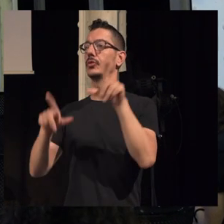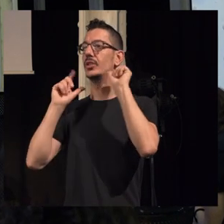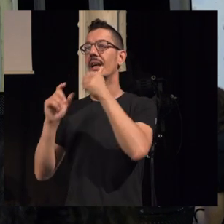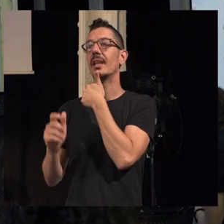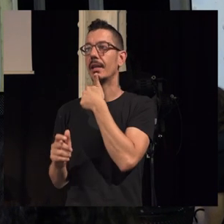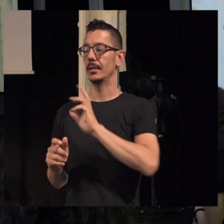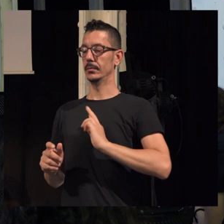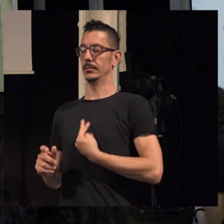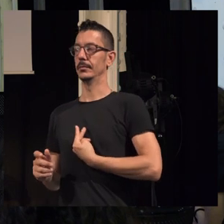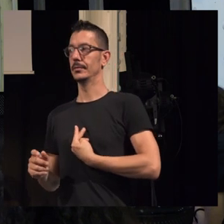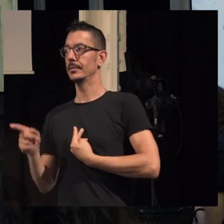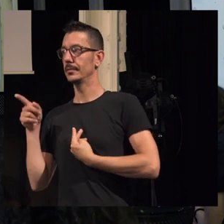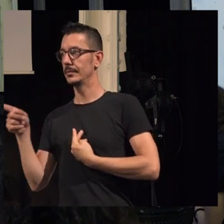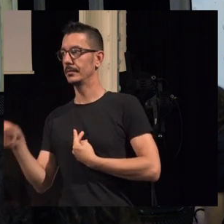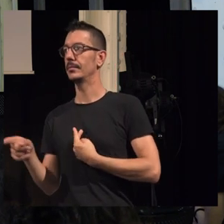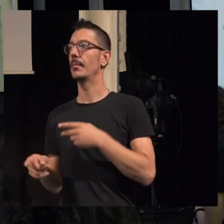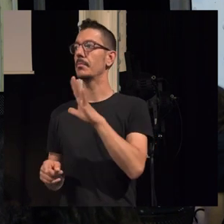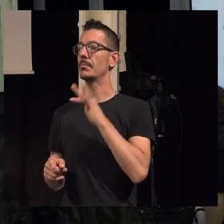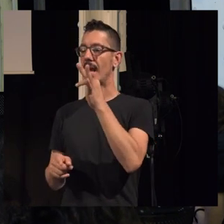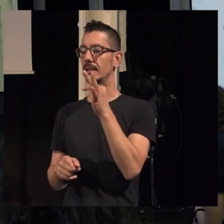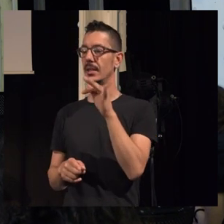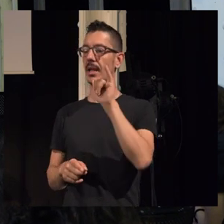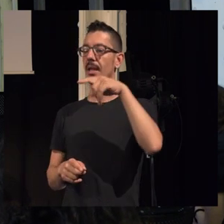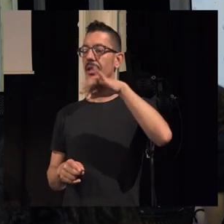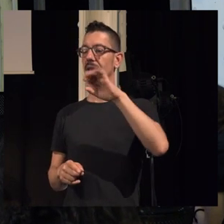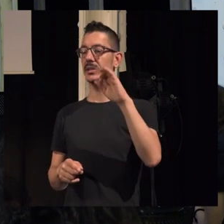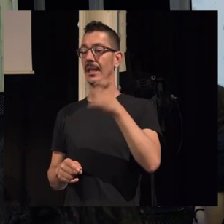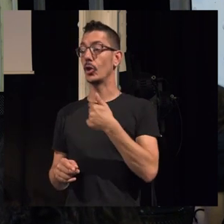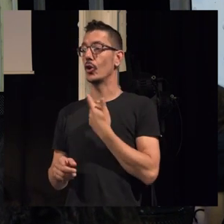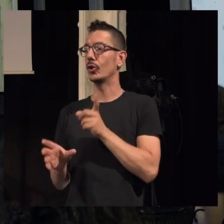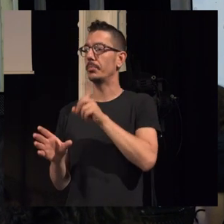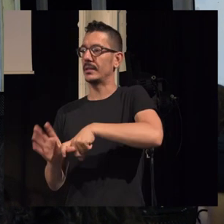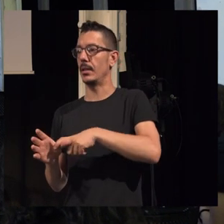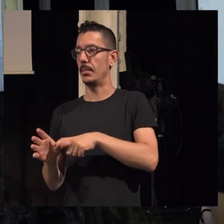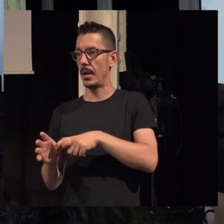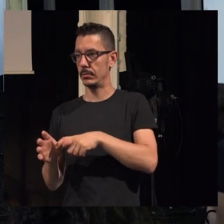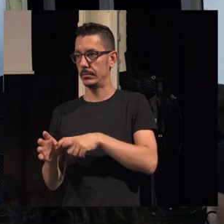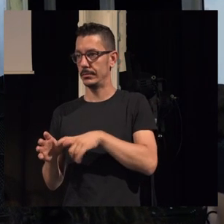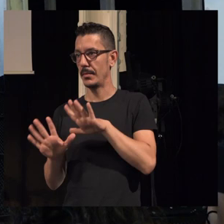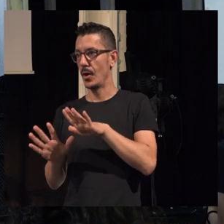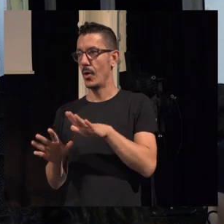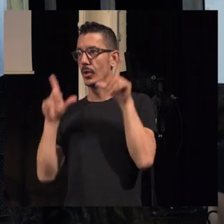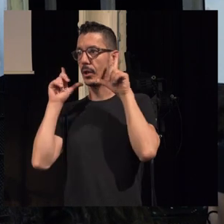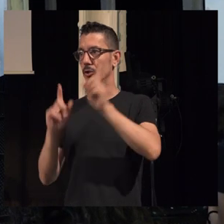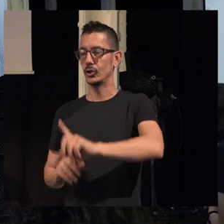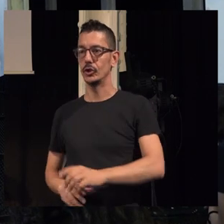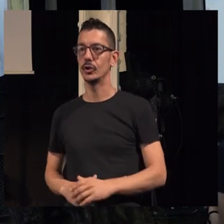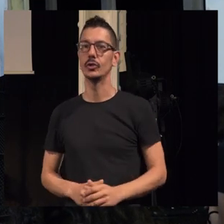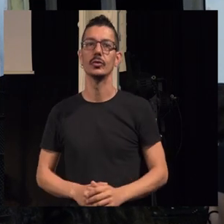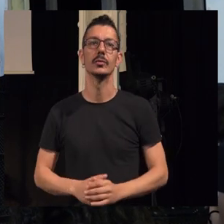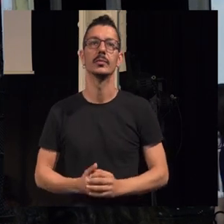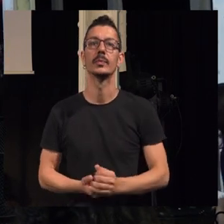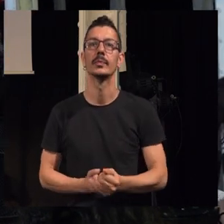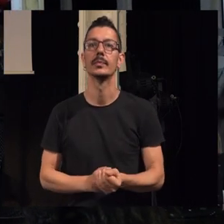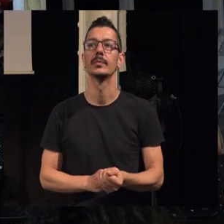Estuve allá con ellas, con esas personas. Debo decir, ya adivinaba que iba a empezar,